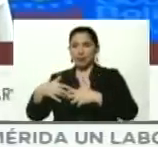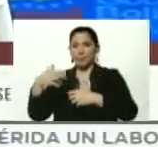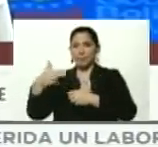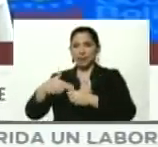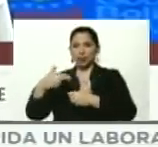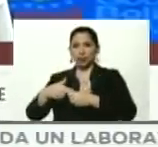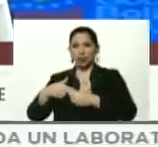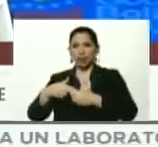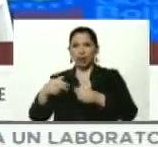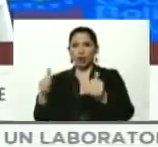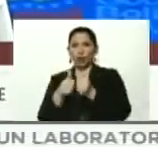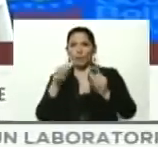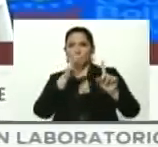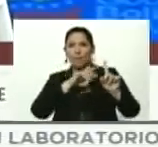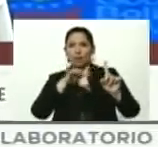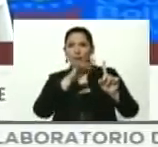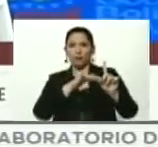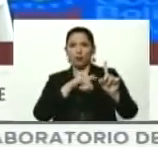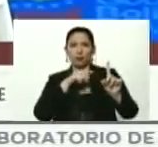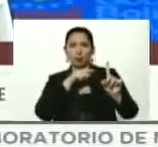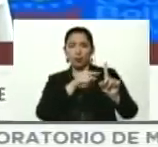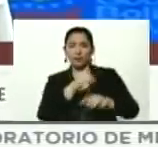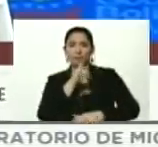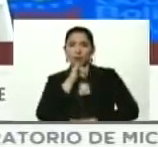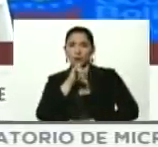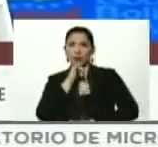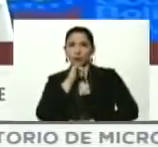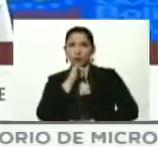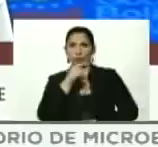con la manipulación de esta información